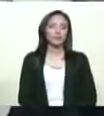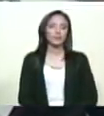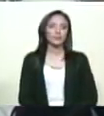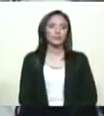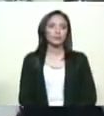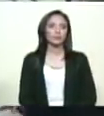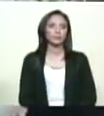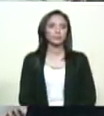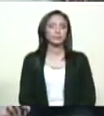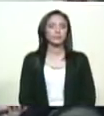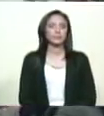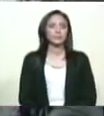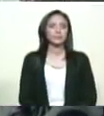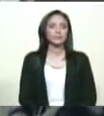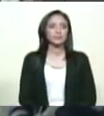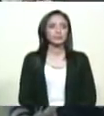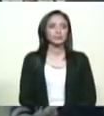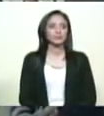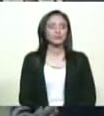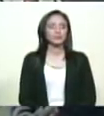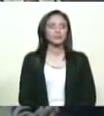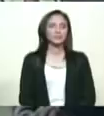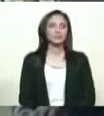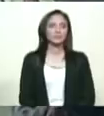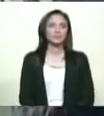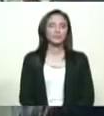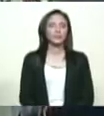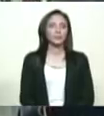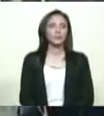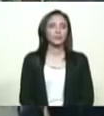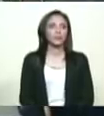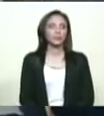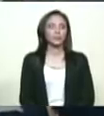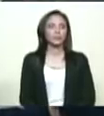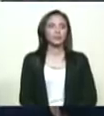perdón el dato es 140.000 que me dieron